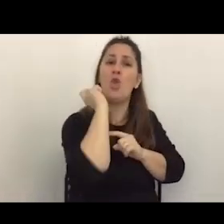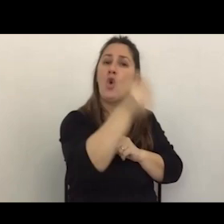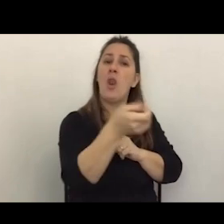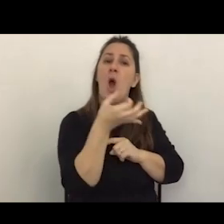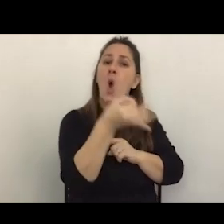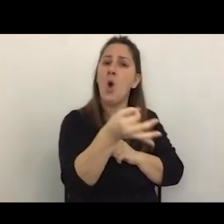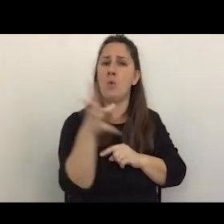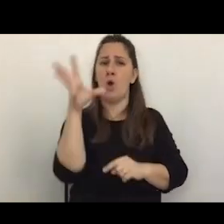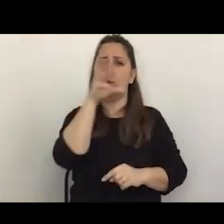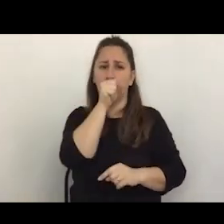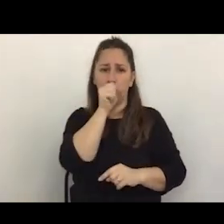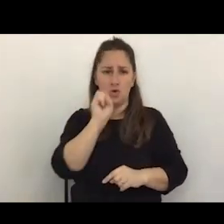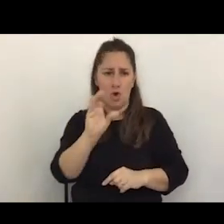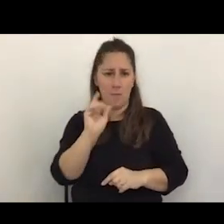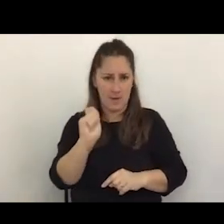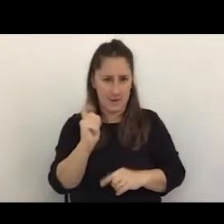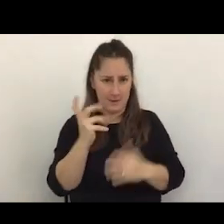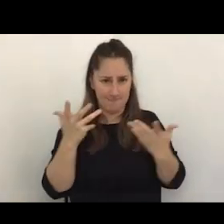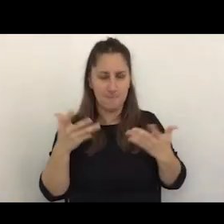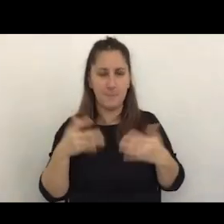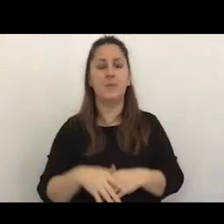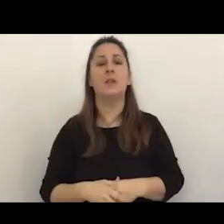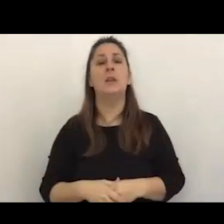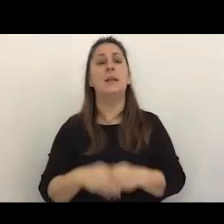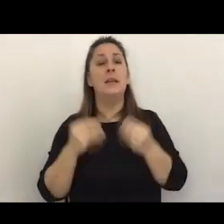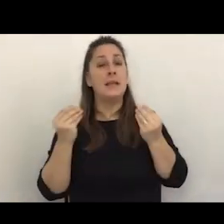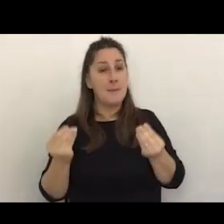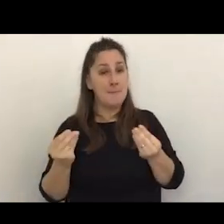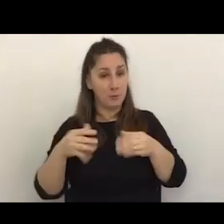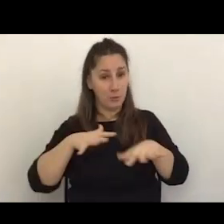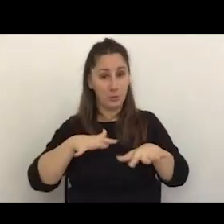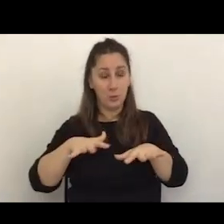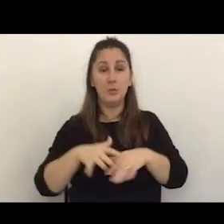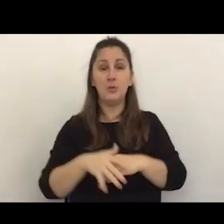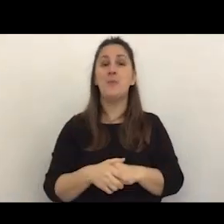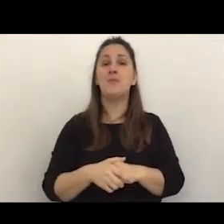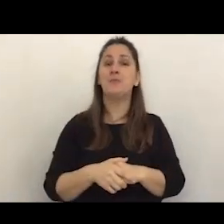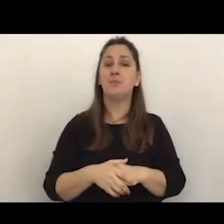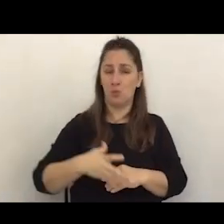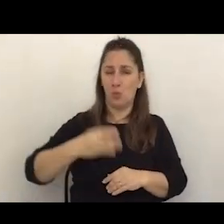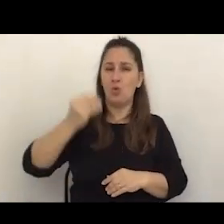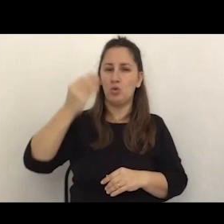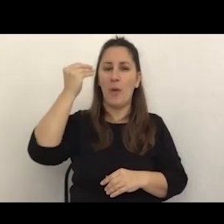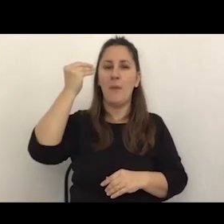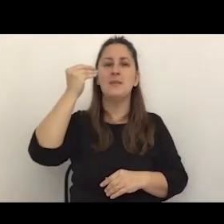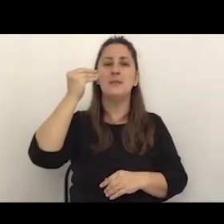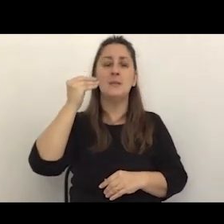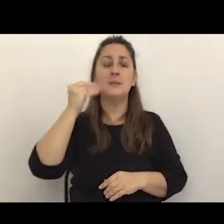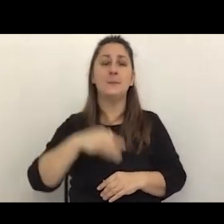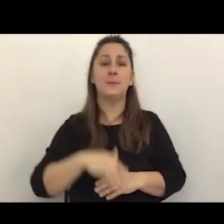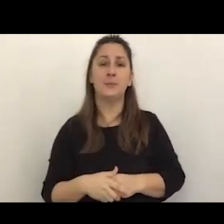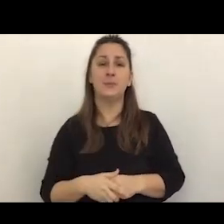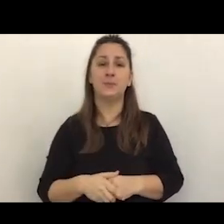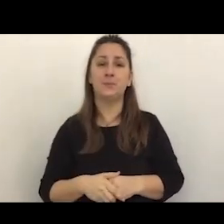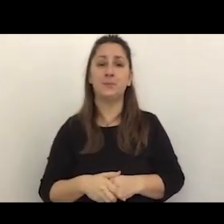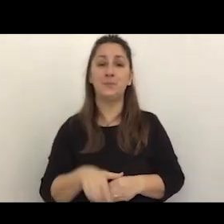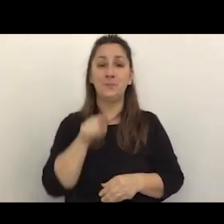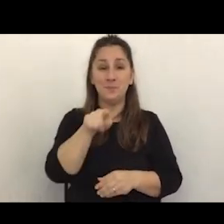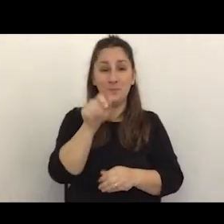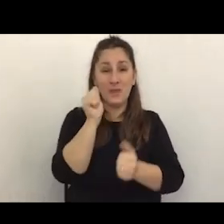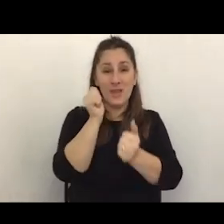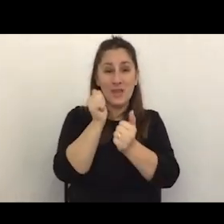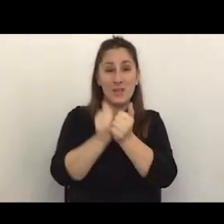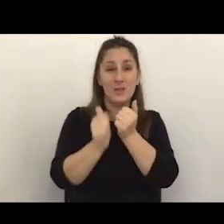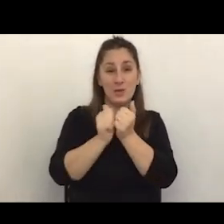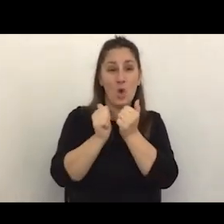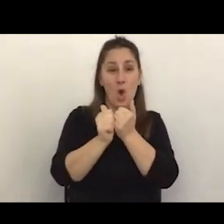¿Qué pasó? Pasó que en muchas ocasiones esa historia